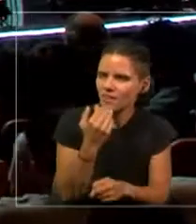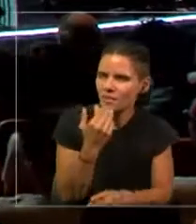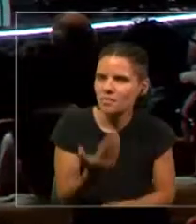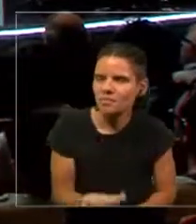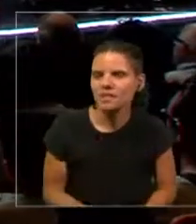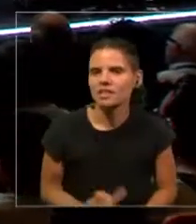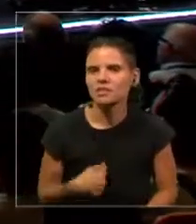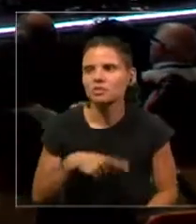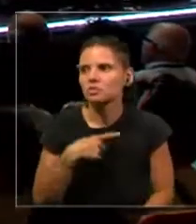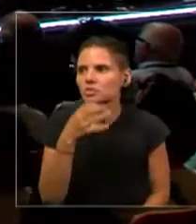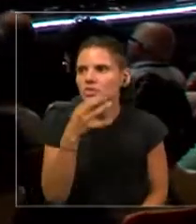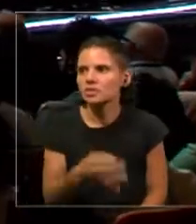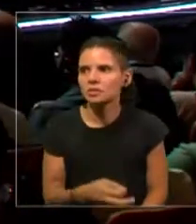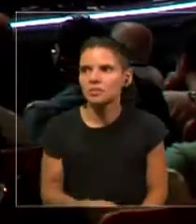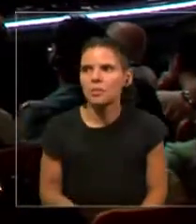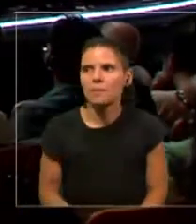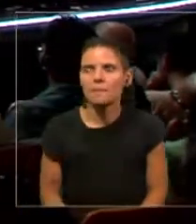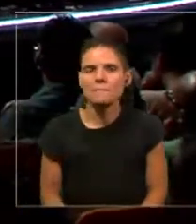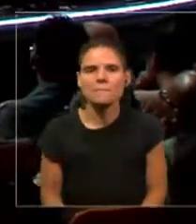es lo que llamamos,